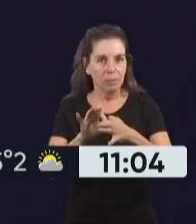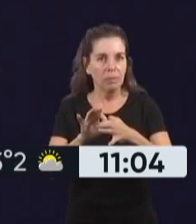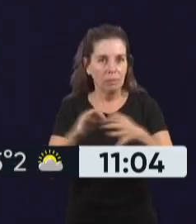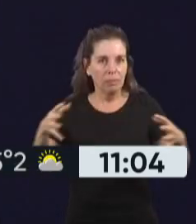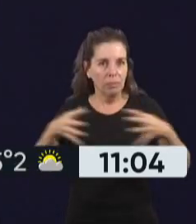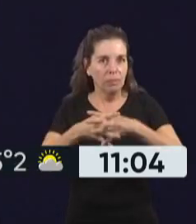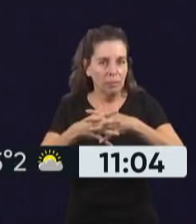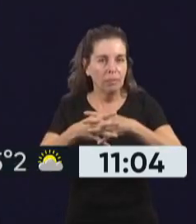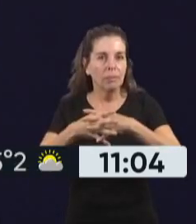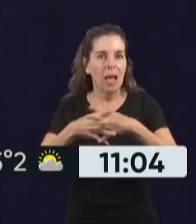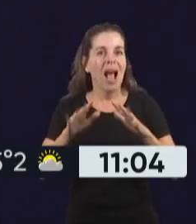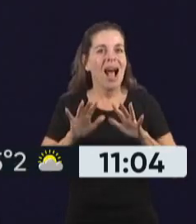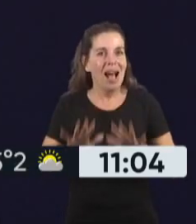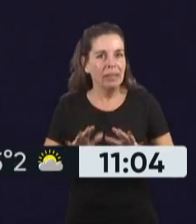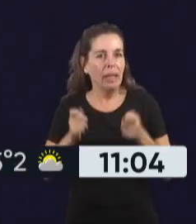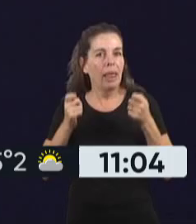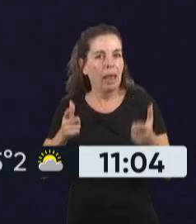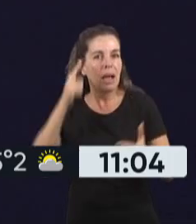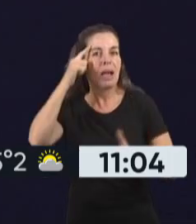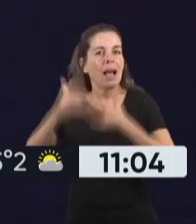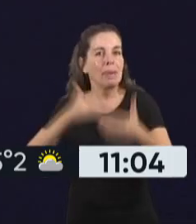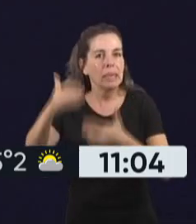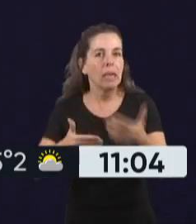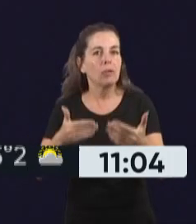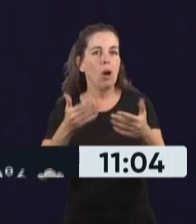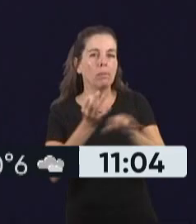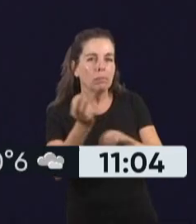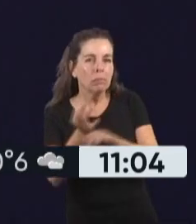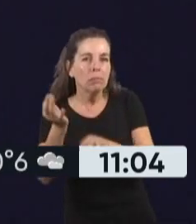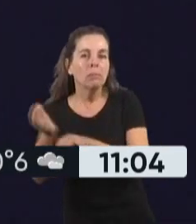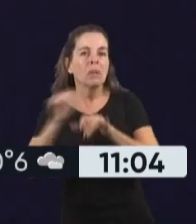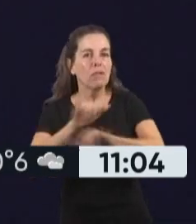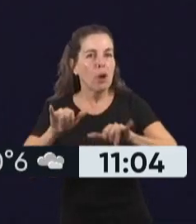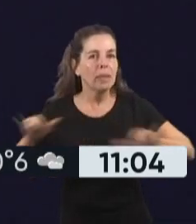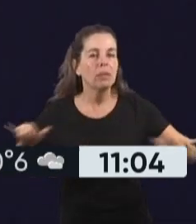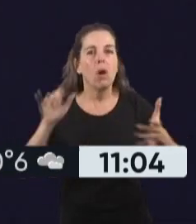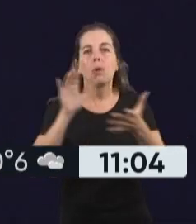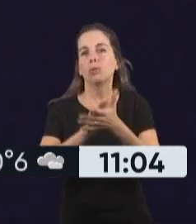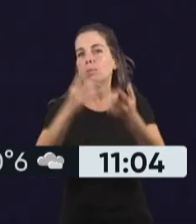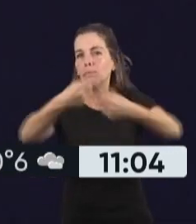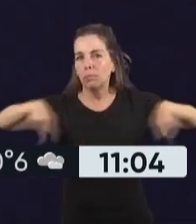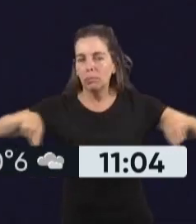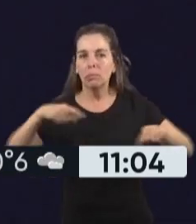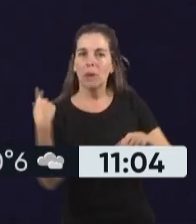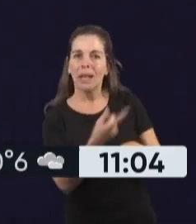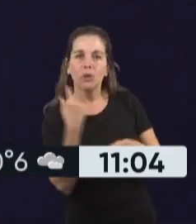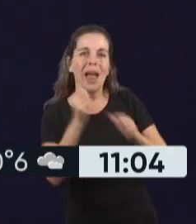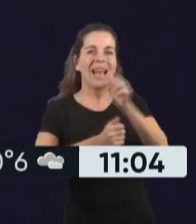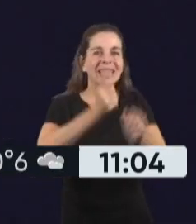por supuesto, capaciten y exploren todas las capacidades de la gente, de sus